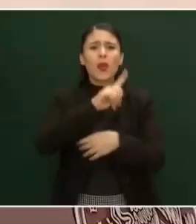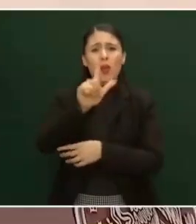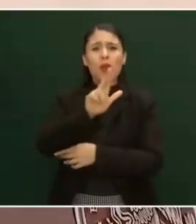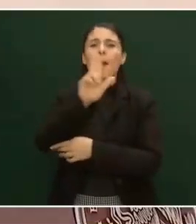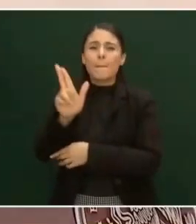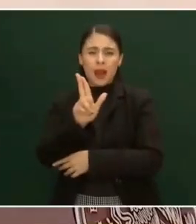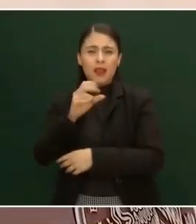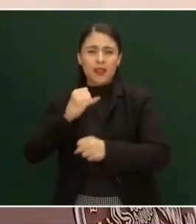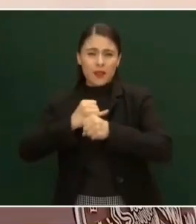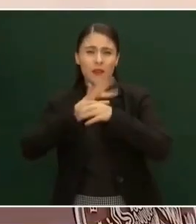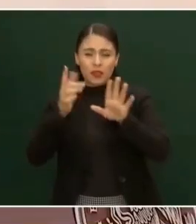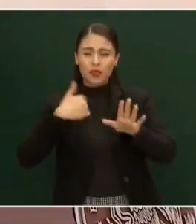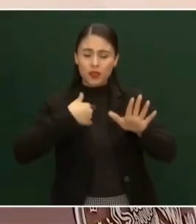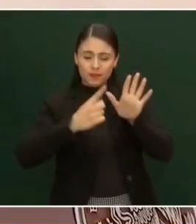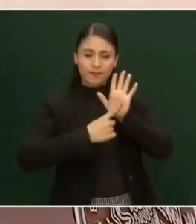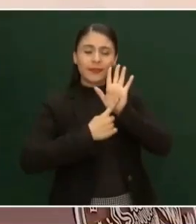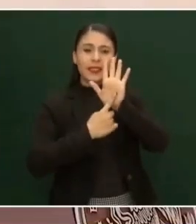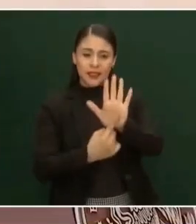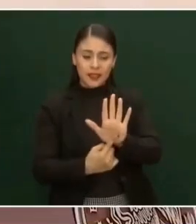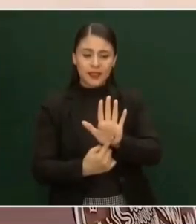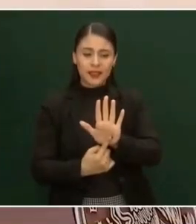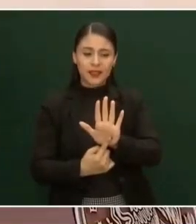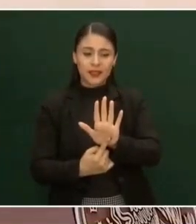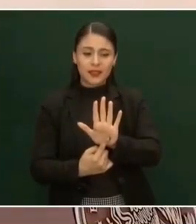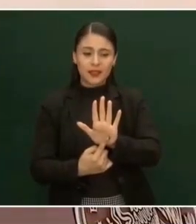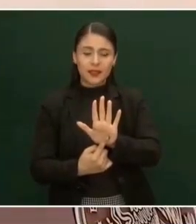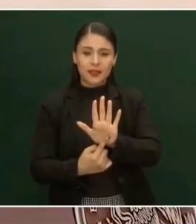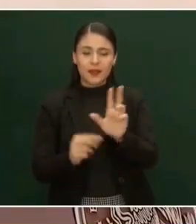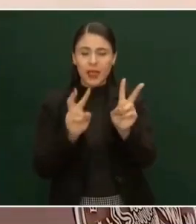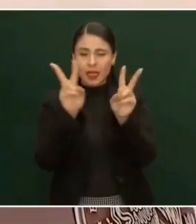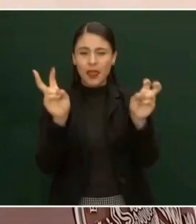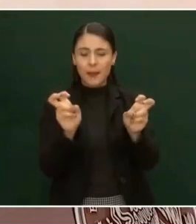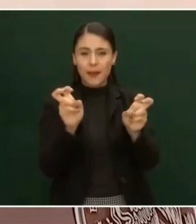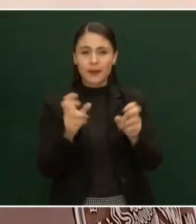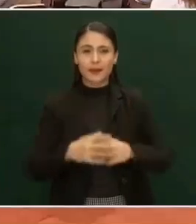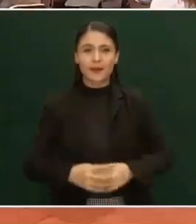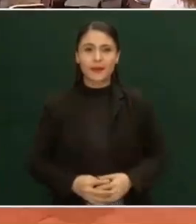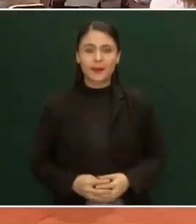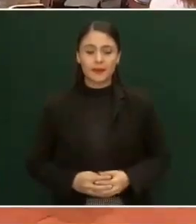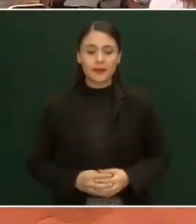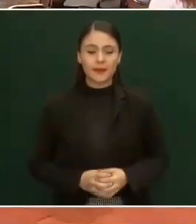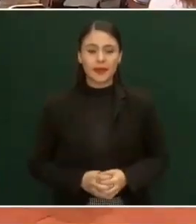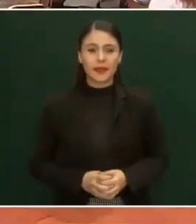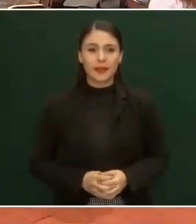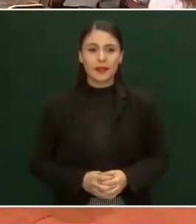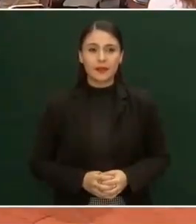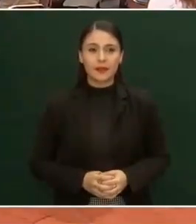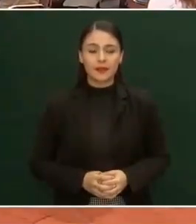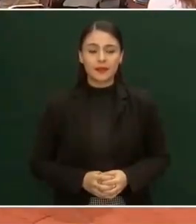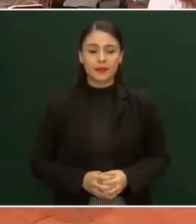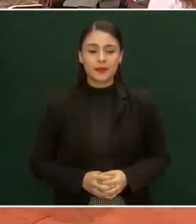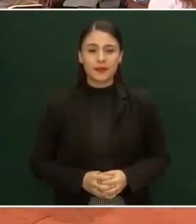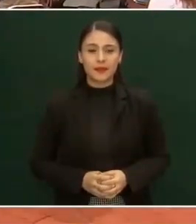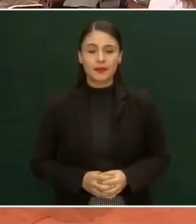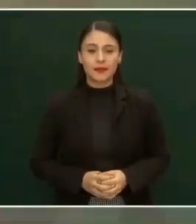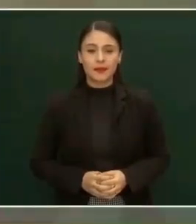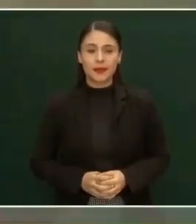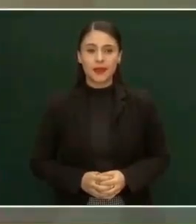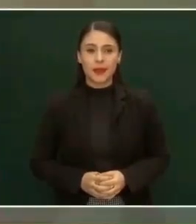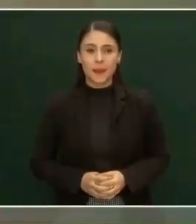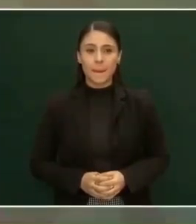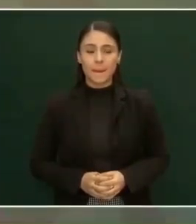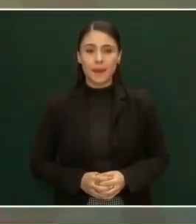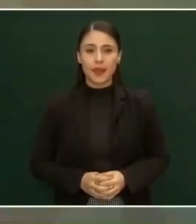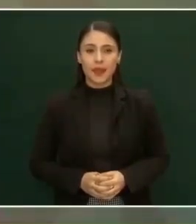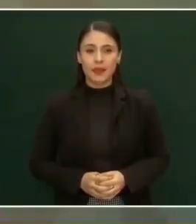hablamos sobre el tema por qué no